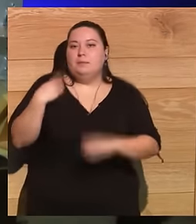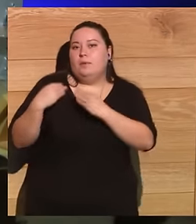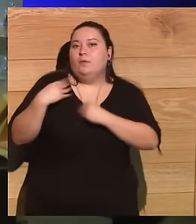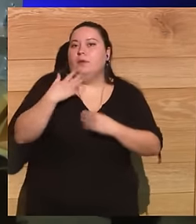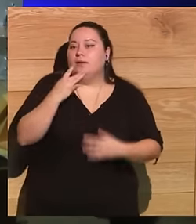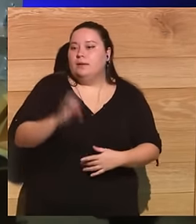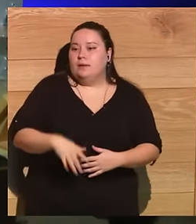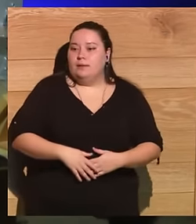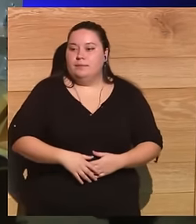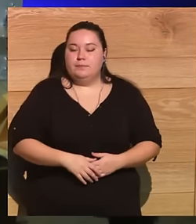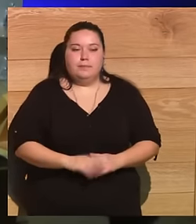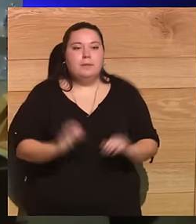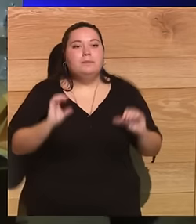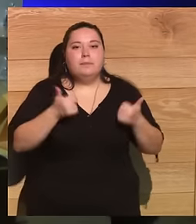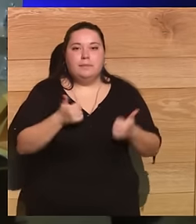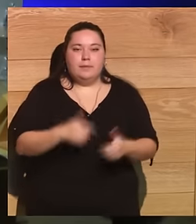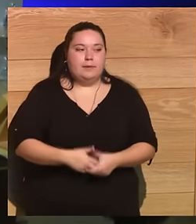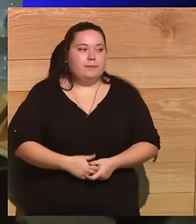¿Quién rompe el hielo?